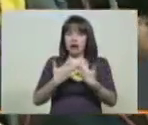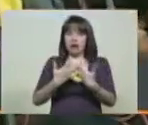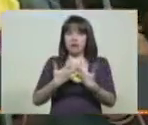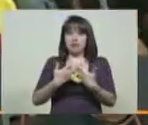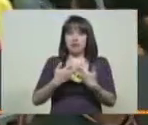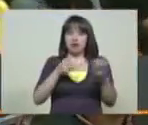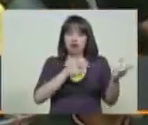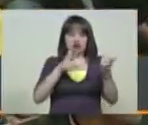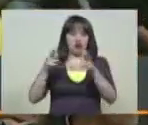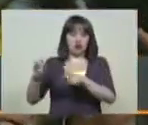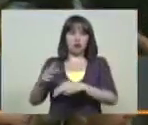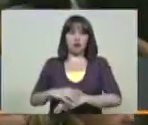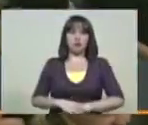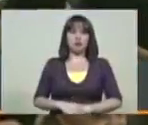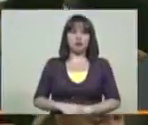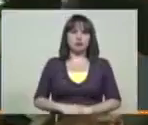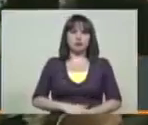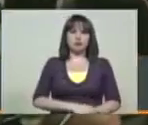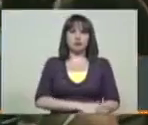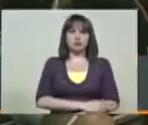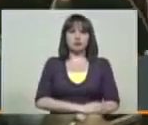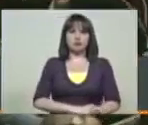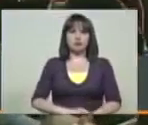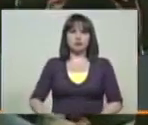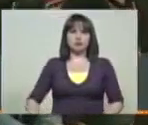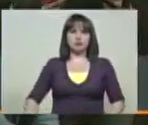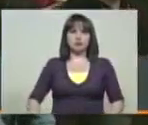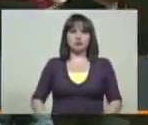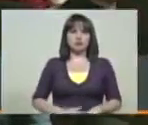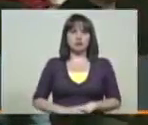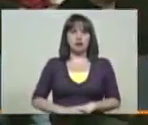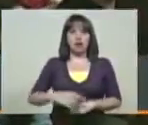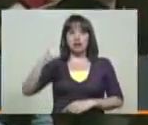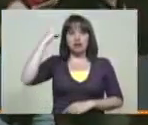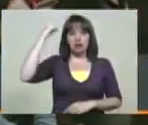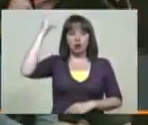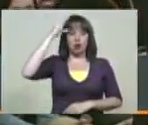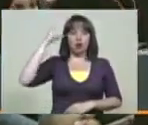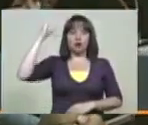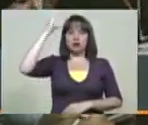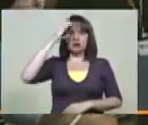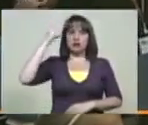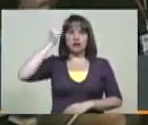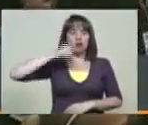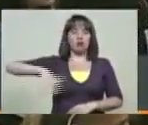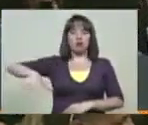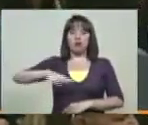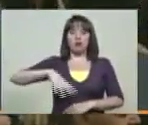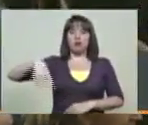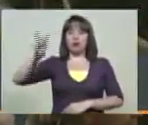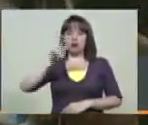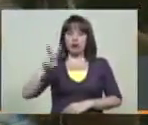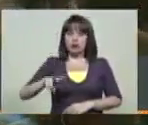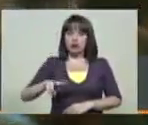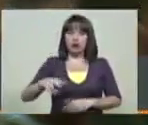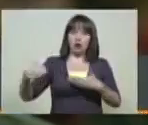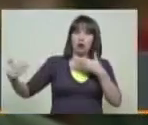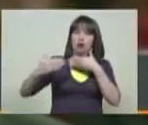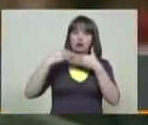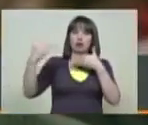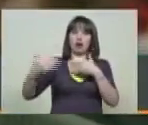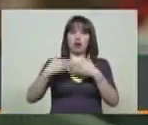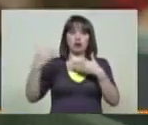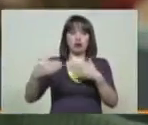estamos conscientes de que la lucha del pueblo venezolano es contra la fallida y repetida intensión de